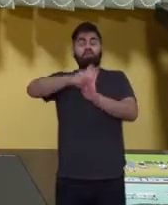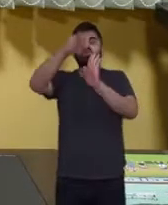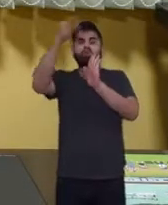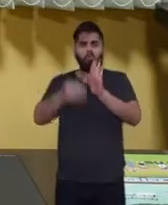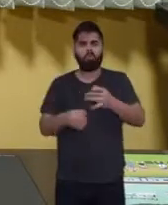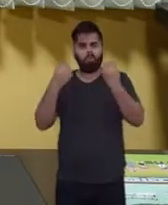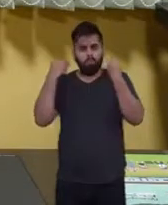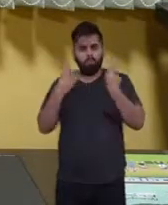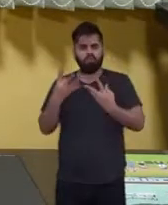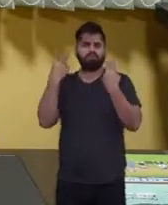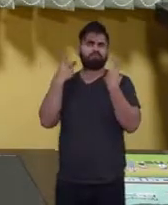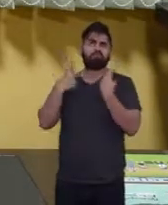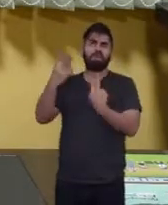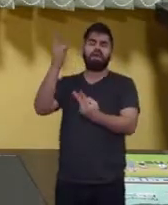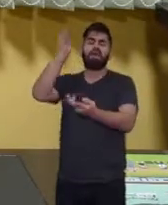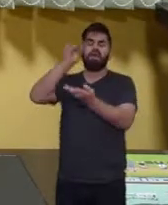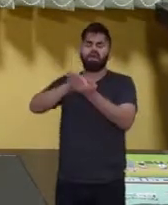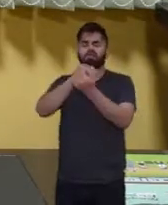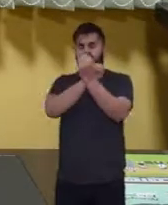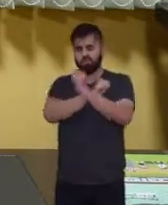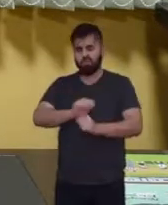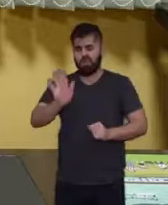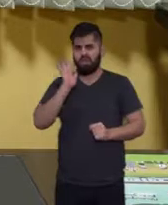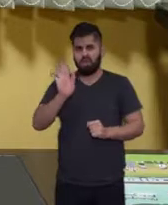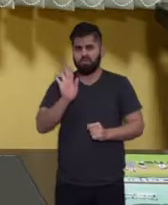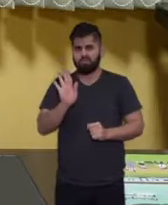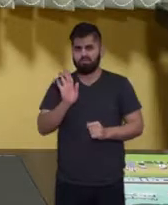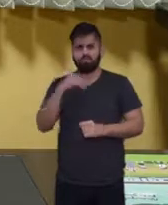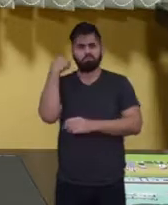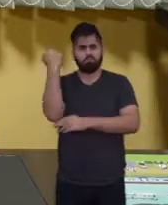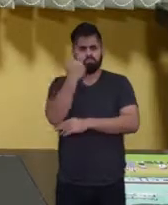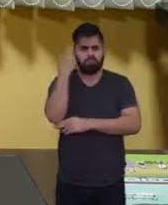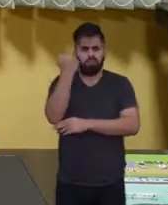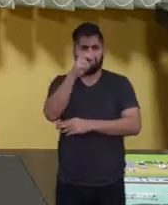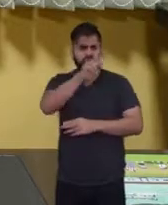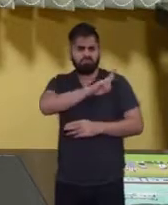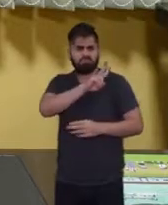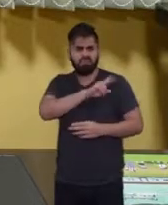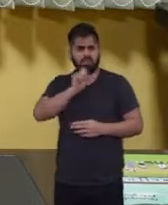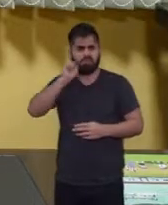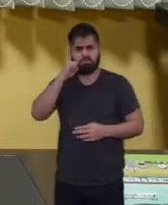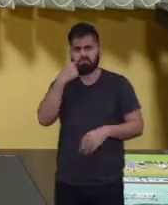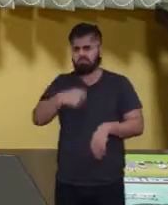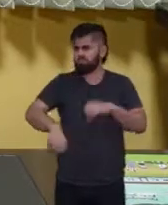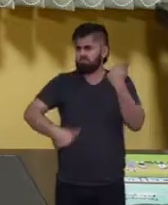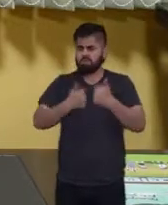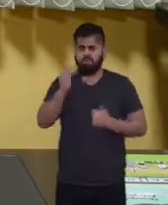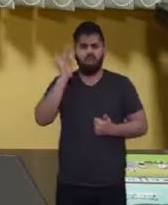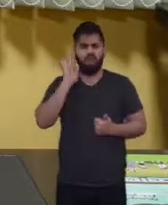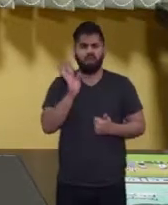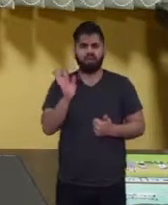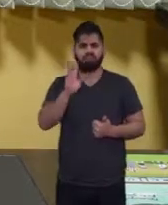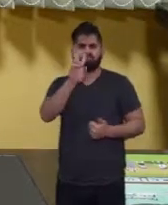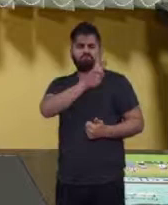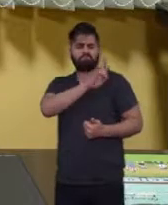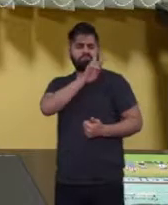Y estoy detrás de ese sueño. Y fue, hoy está en Alemania. Ese es un testimonio de vida real y el